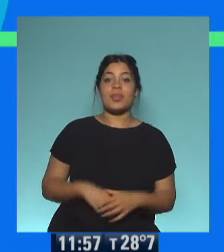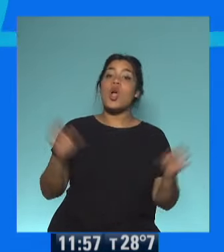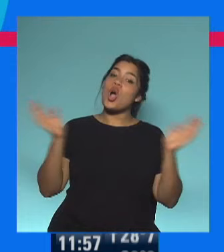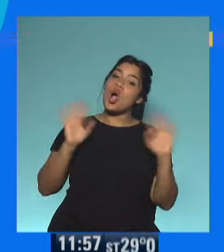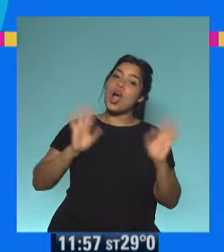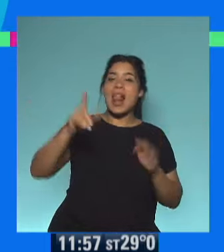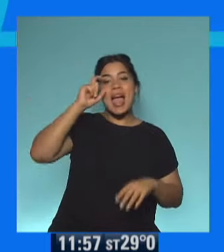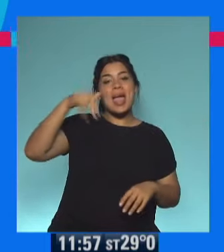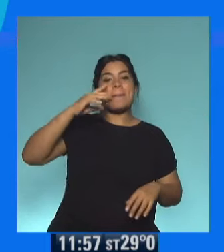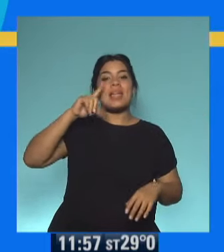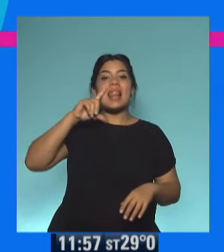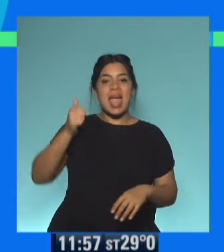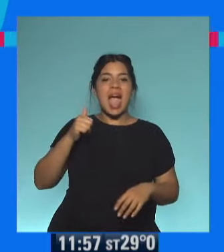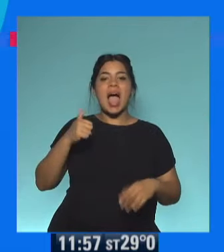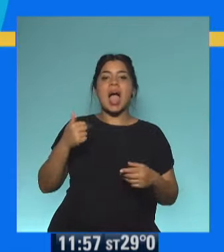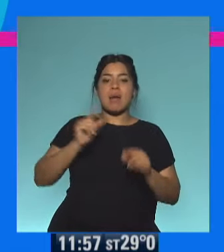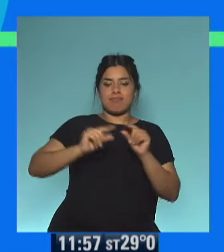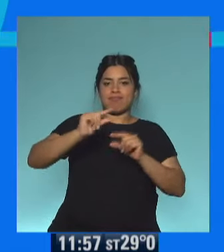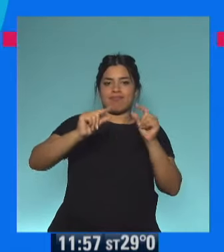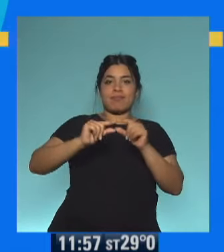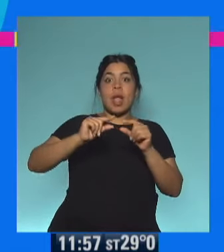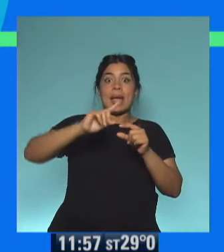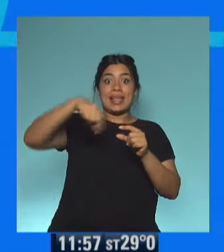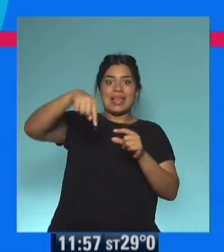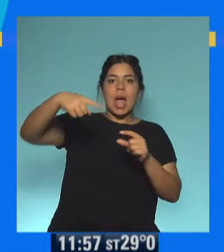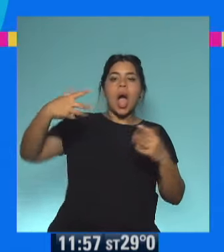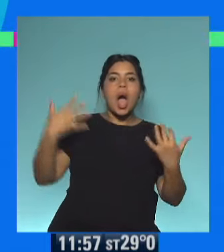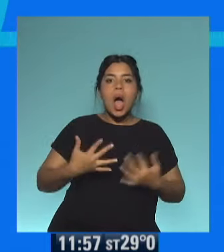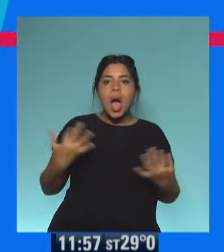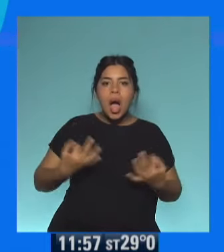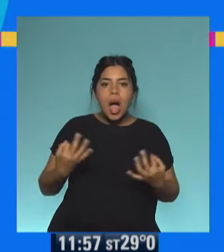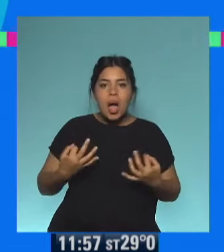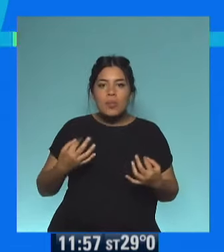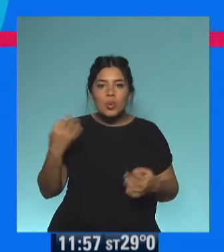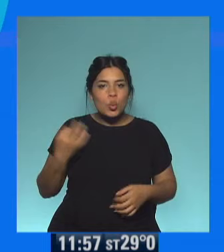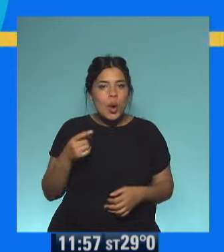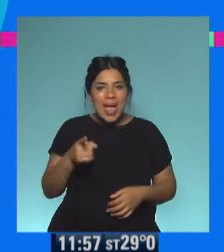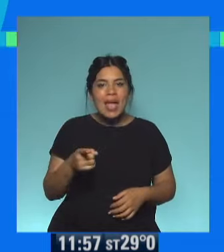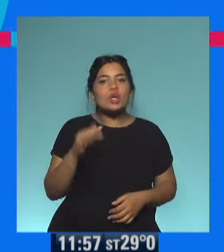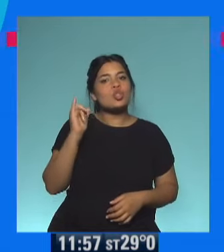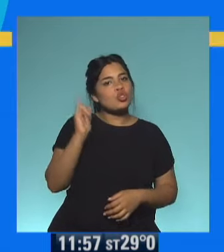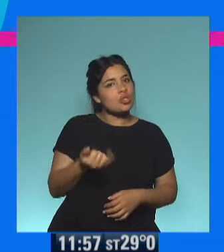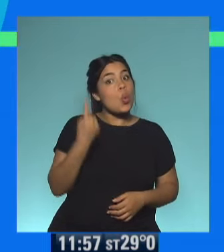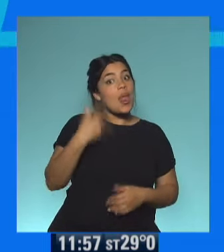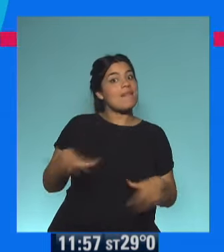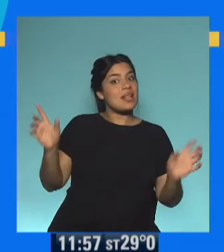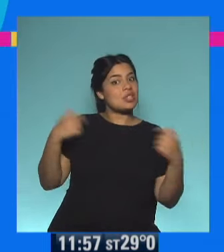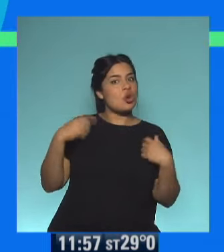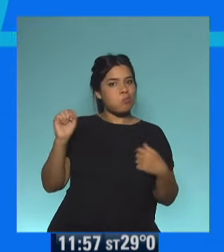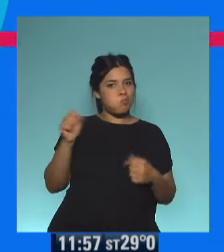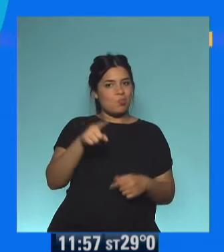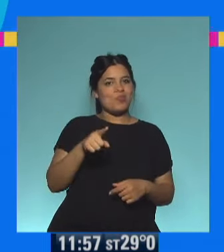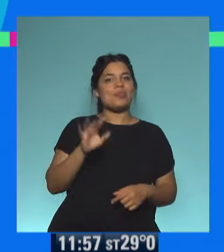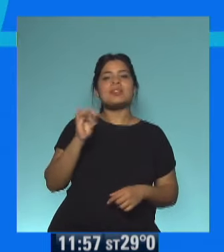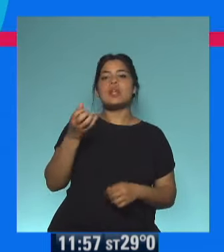Emilia! Tablitas de madera que giran. ¡Ay, me encanta ese Es muy bueno ese. Yo lo hice alguna vez en mi infancia con mi hermano. Claro, agarrás